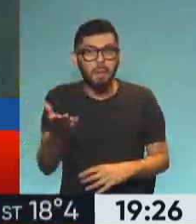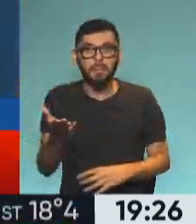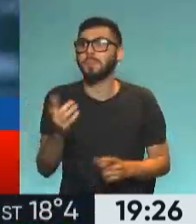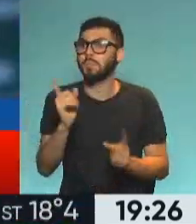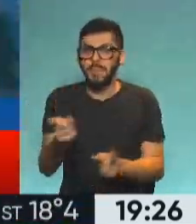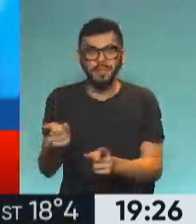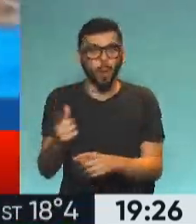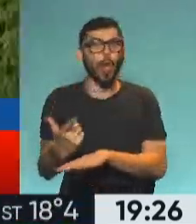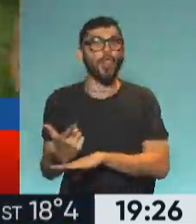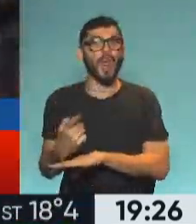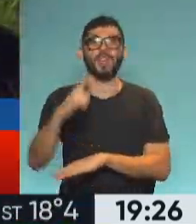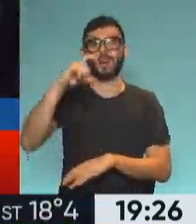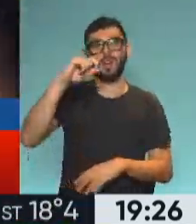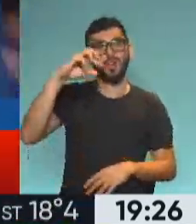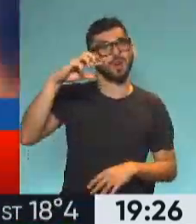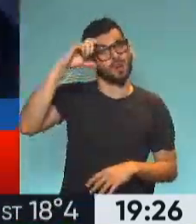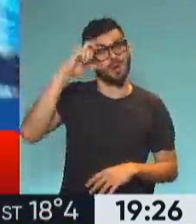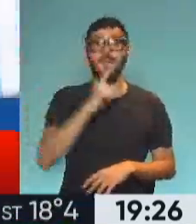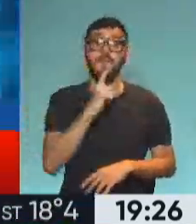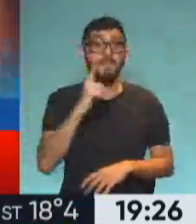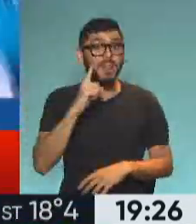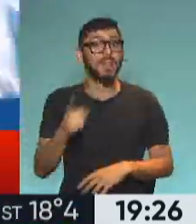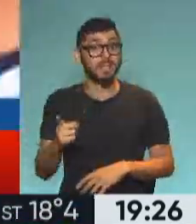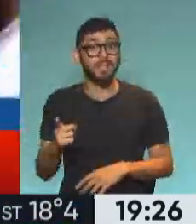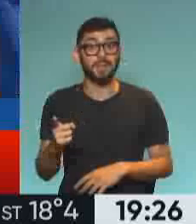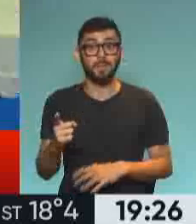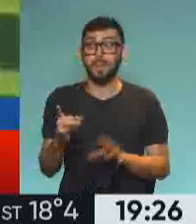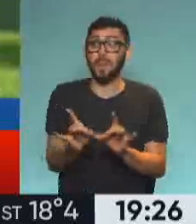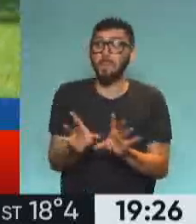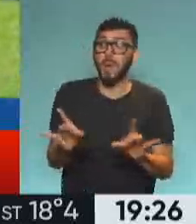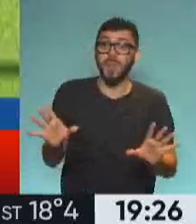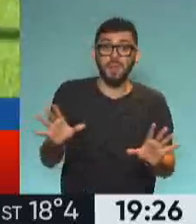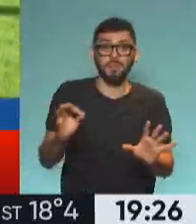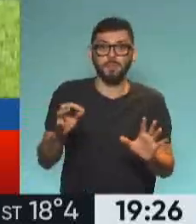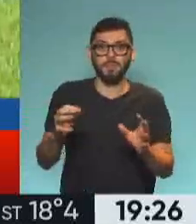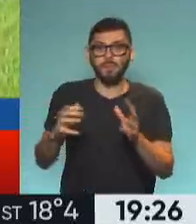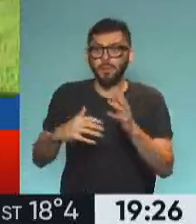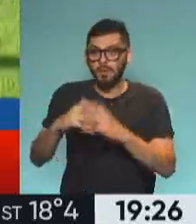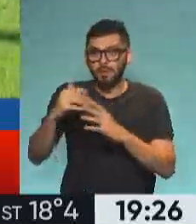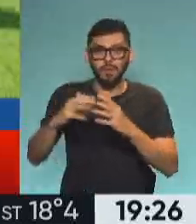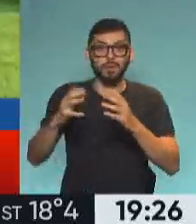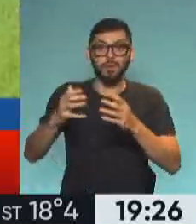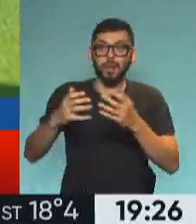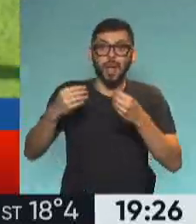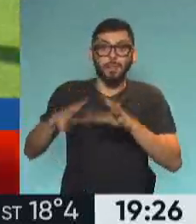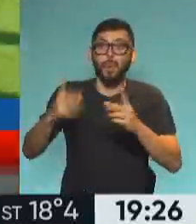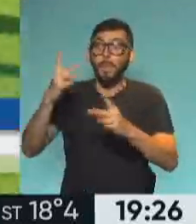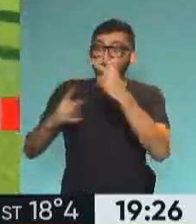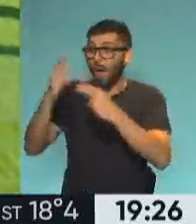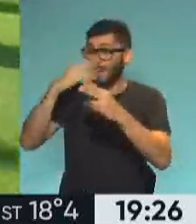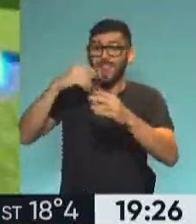el delantero Copetti, que en la pandemia se puso una peluquería y terminó jugando en Racing. Por eso,